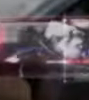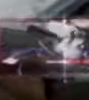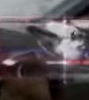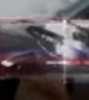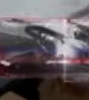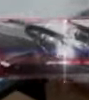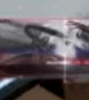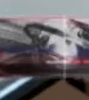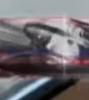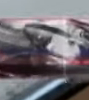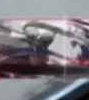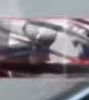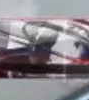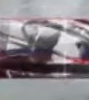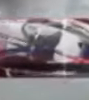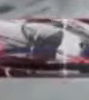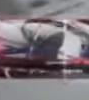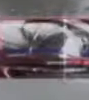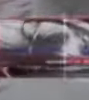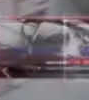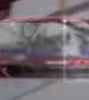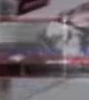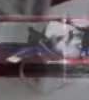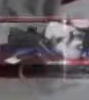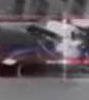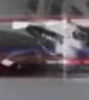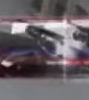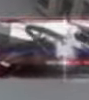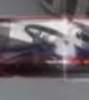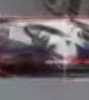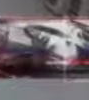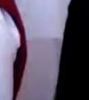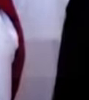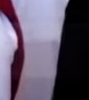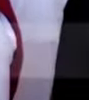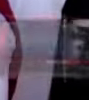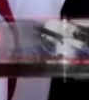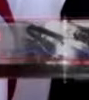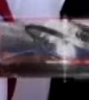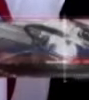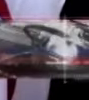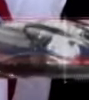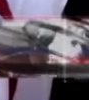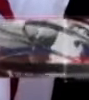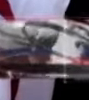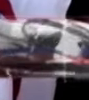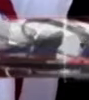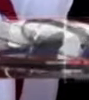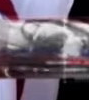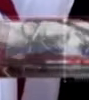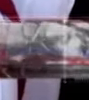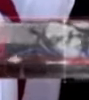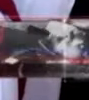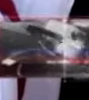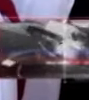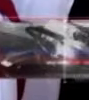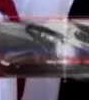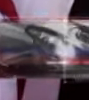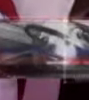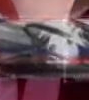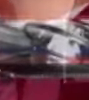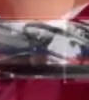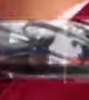brindan información para los habitantes de estas localidades. Ruta por tu Salud estará en Muñoz de Domingo Arenas hasta el domingo 24